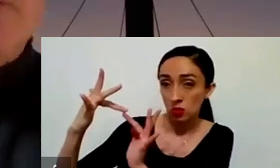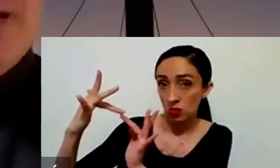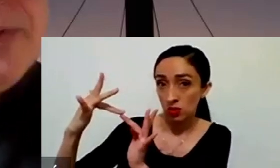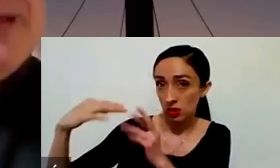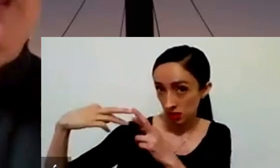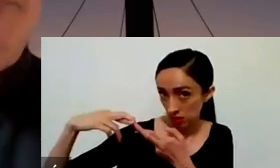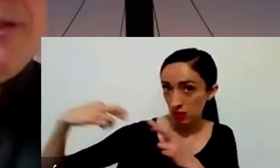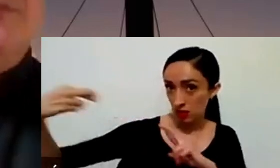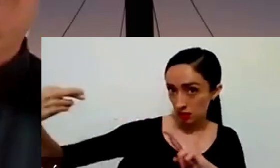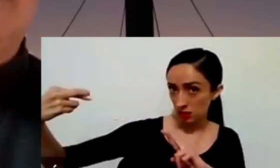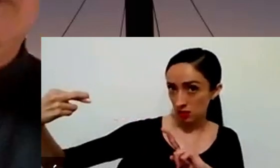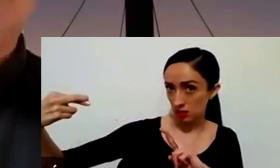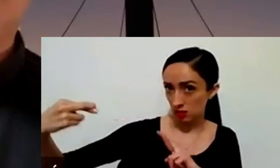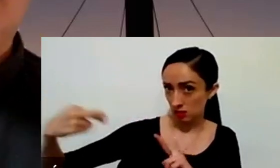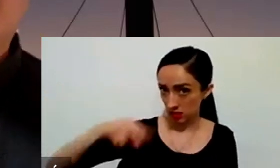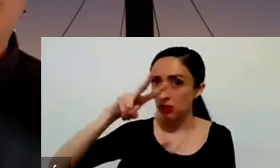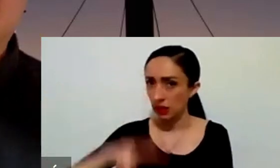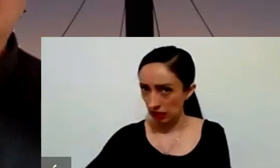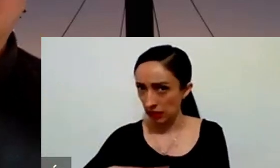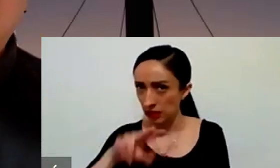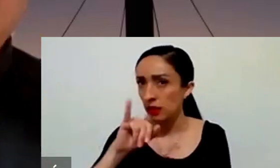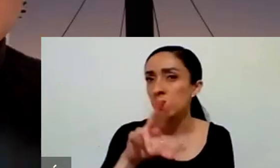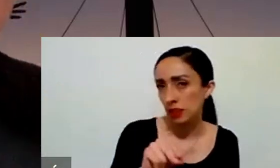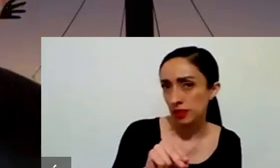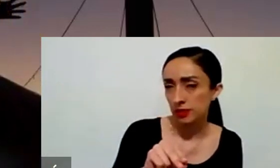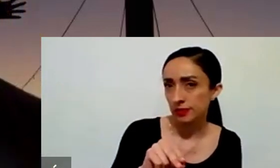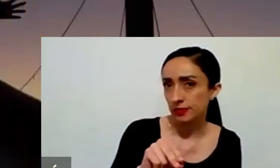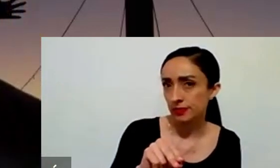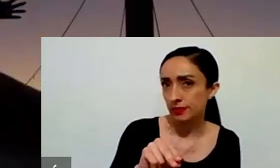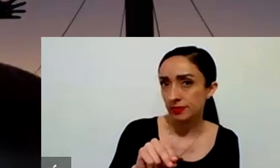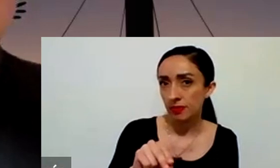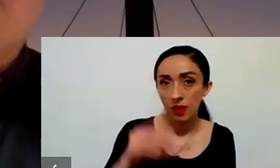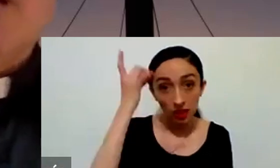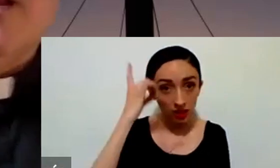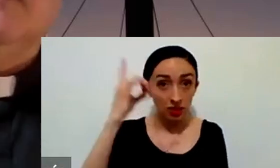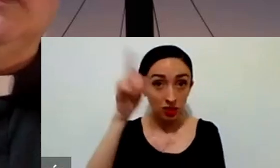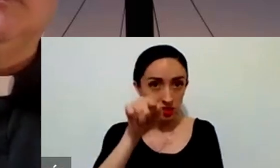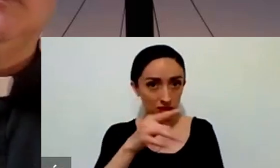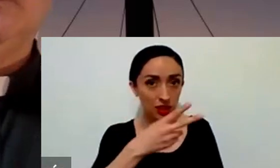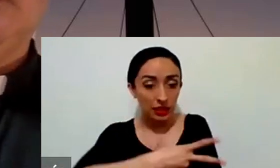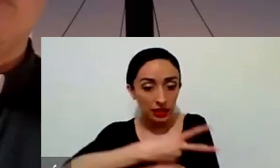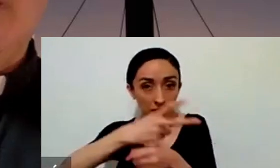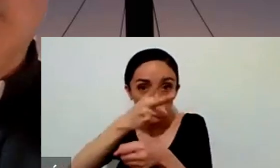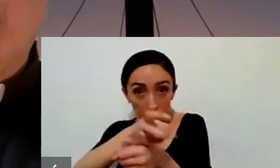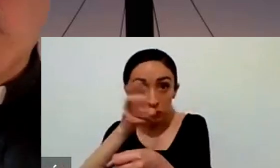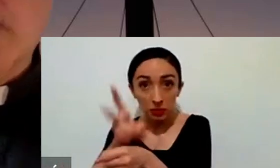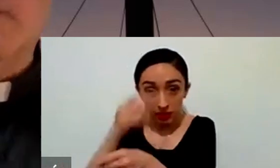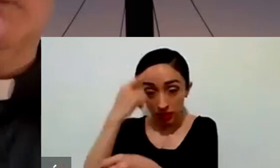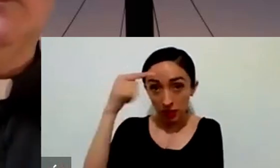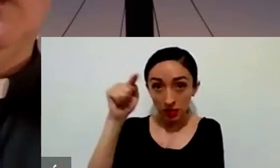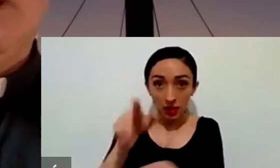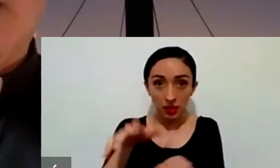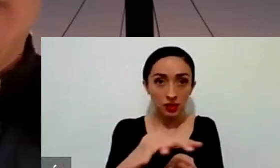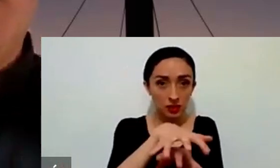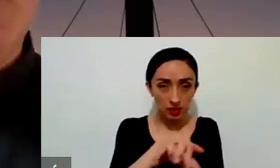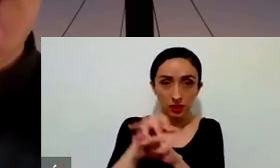Y yo creo que eso también es la invitación, ¿verdad?, que el Señor nos hace en esta cuaresma, a